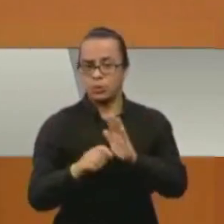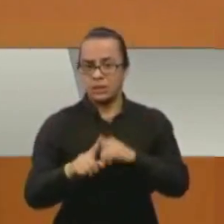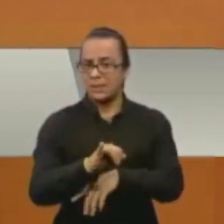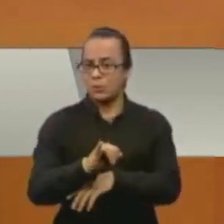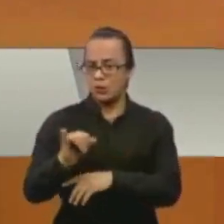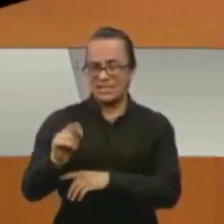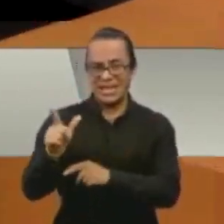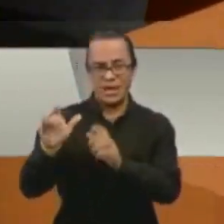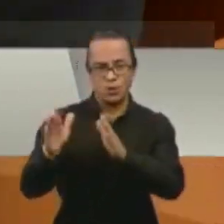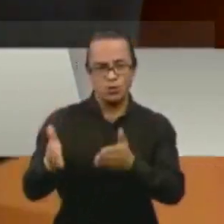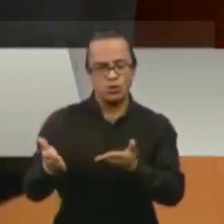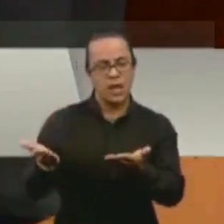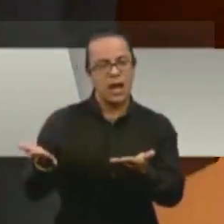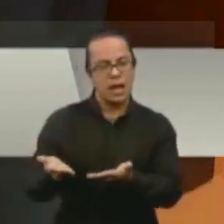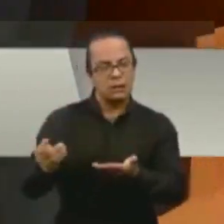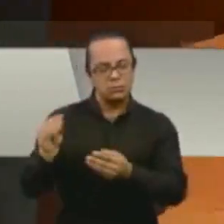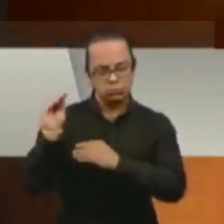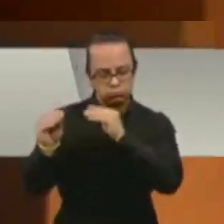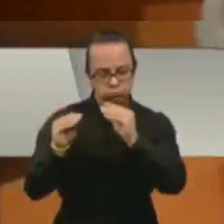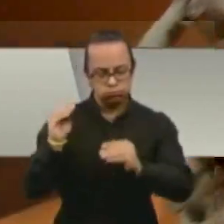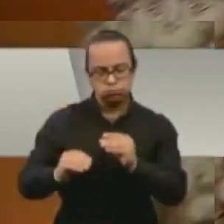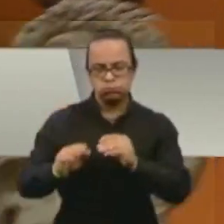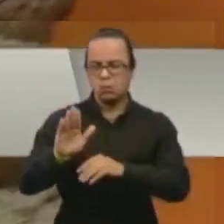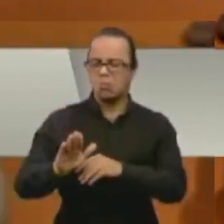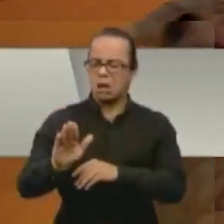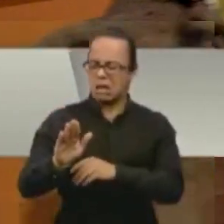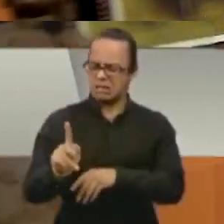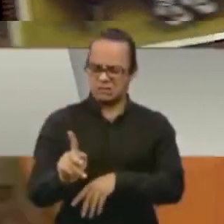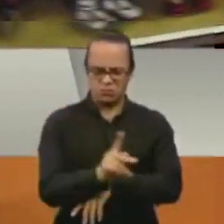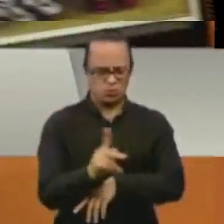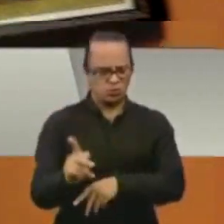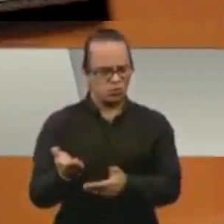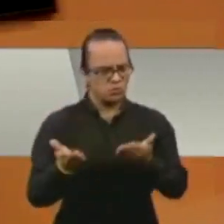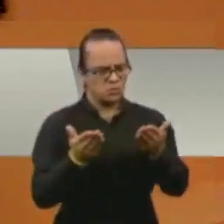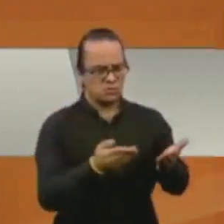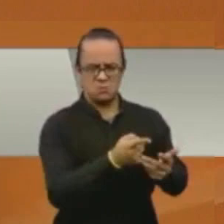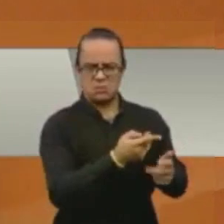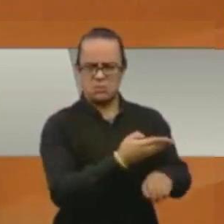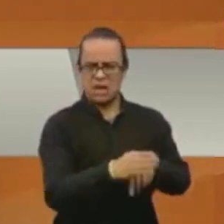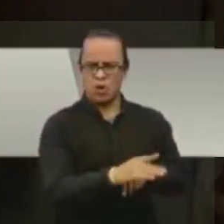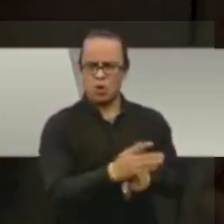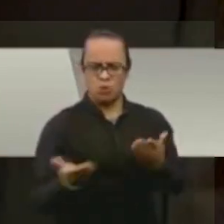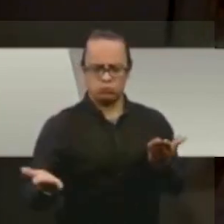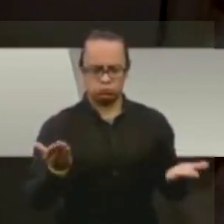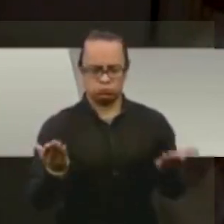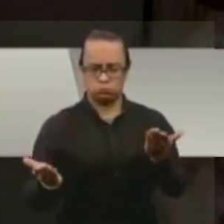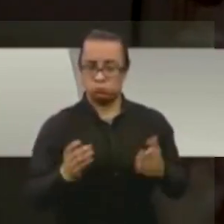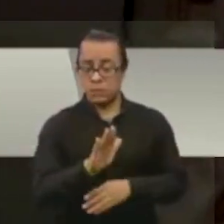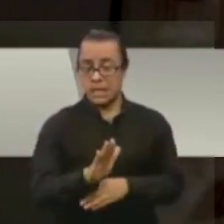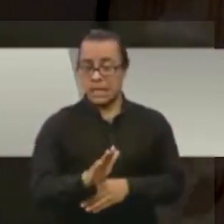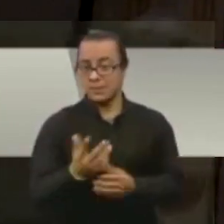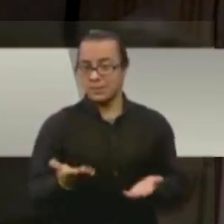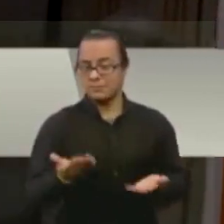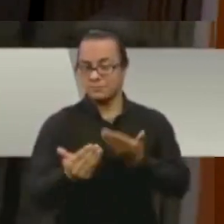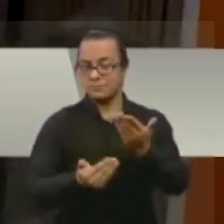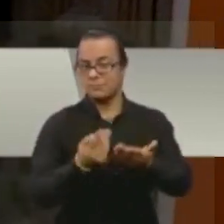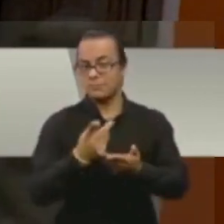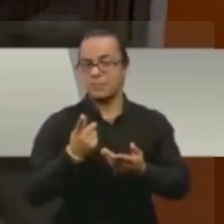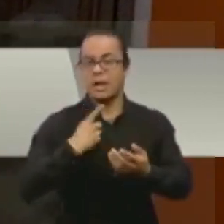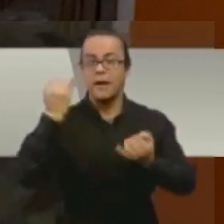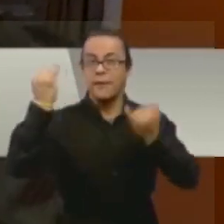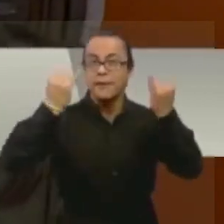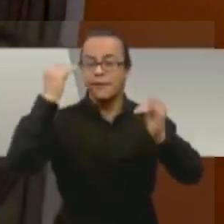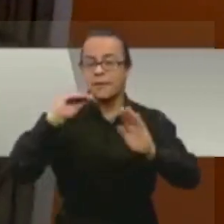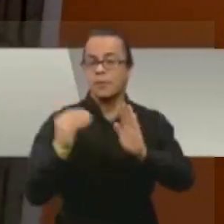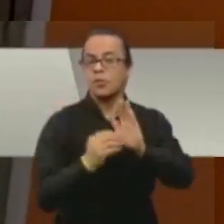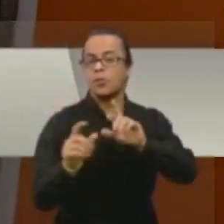Izquierdo, cromáticos que inmediatamente nos refieren a la obra de la maestra Teodora Blanco. Esta exposición es un discurso que podría